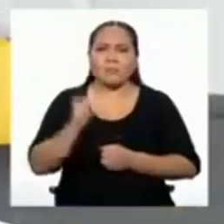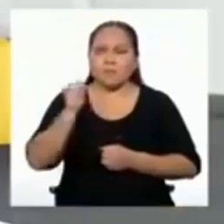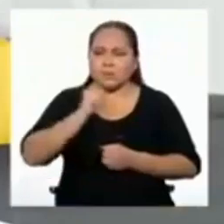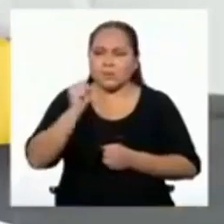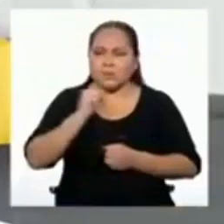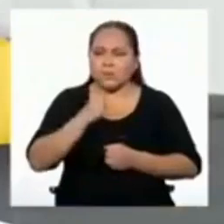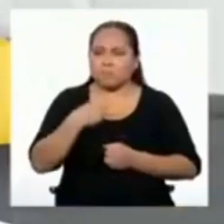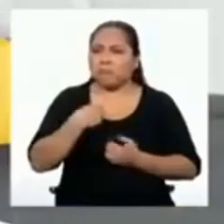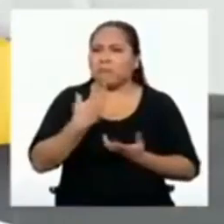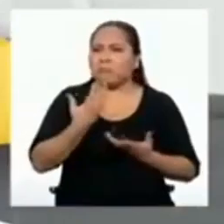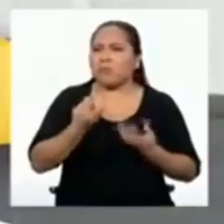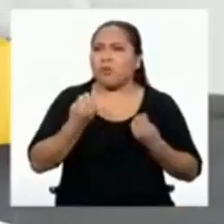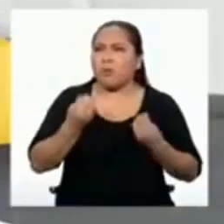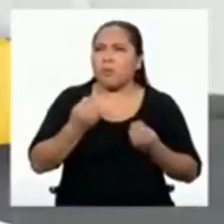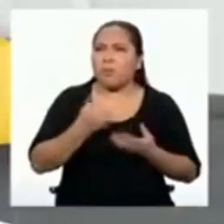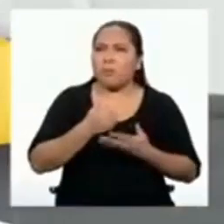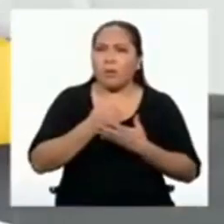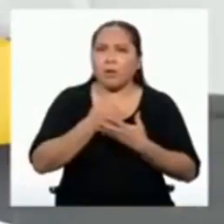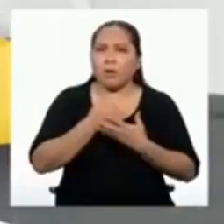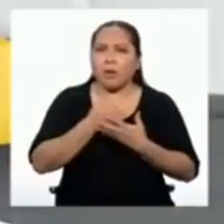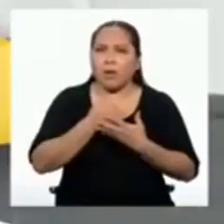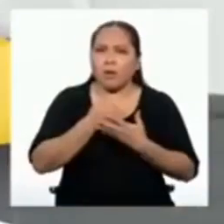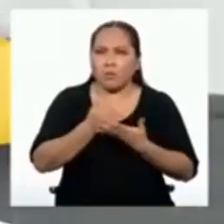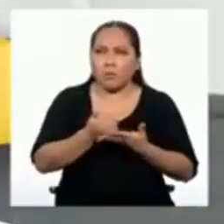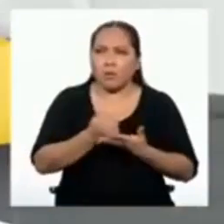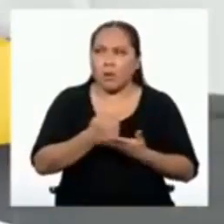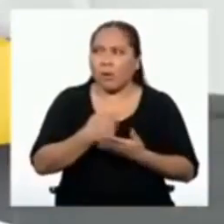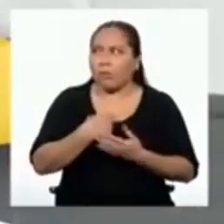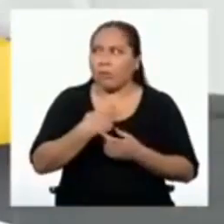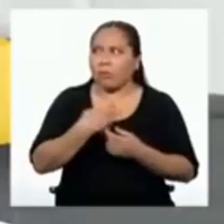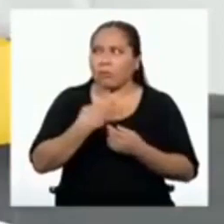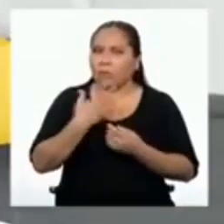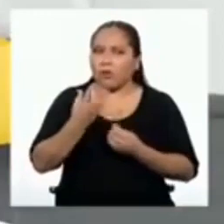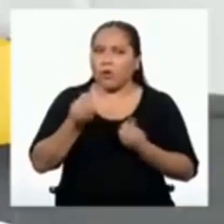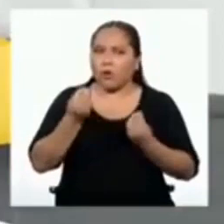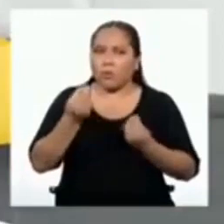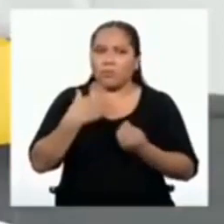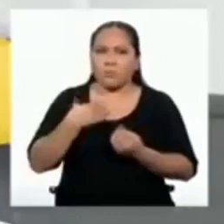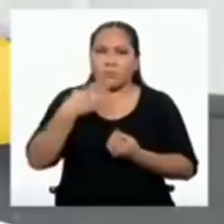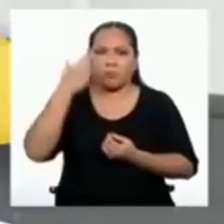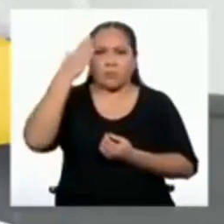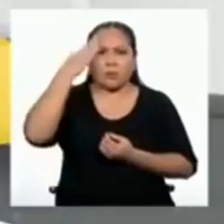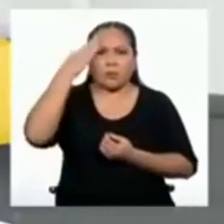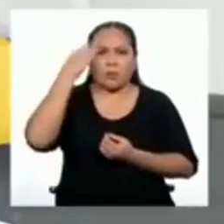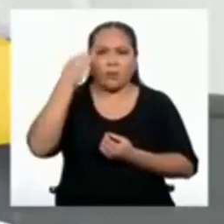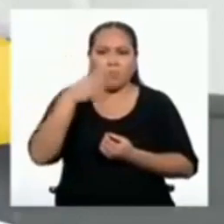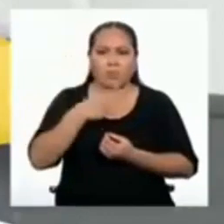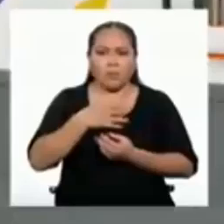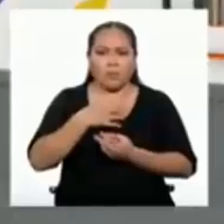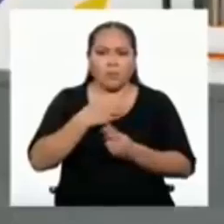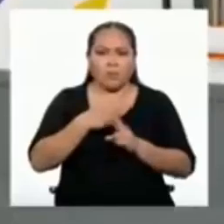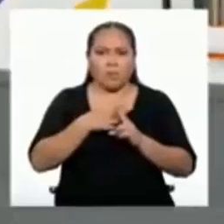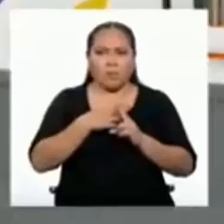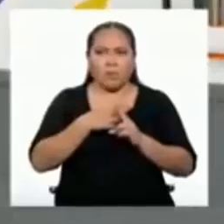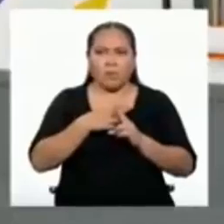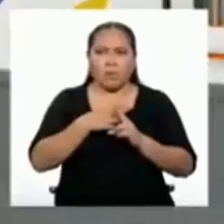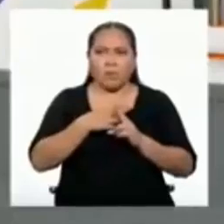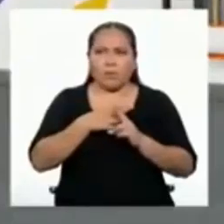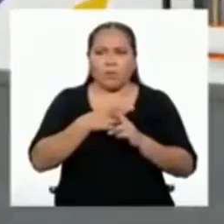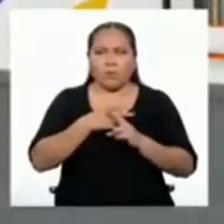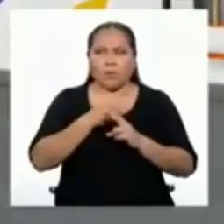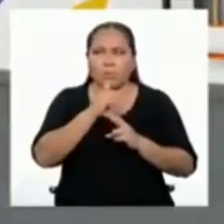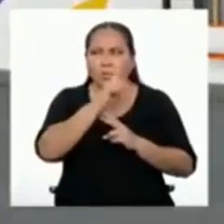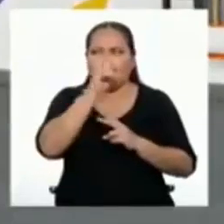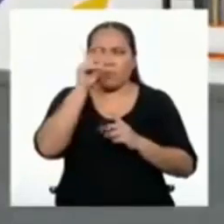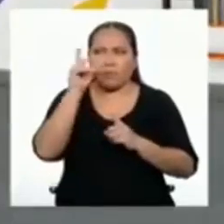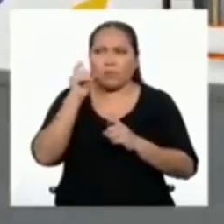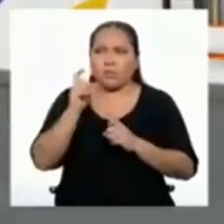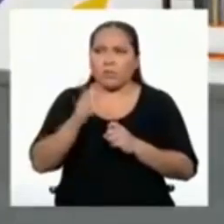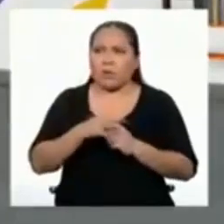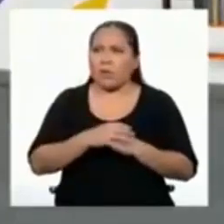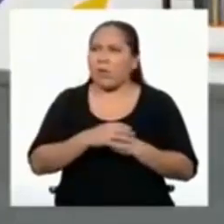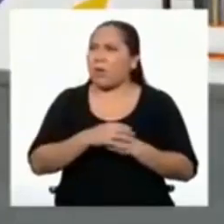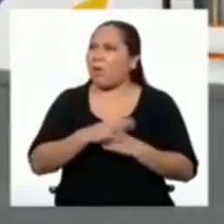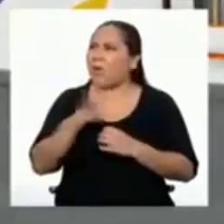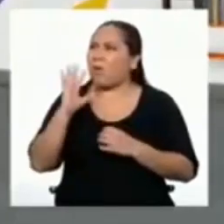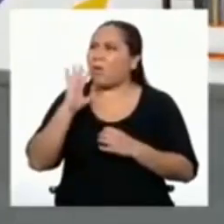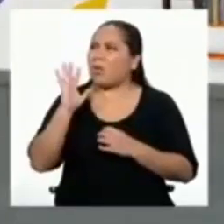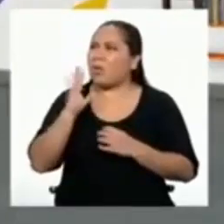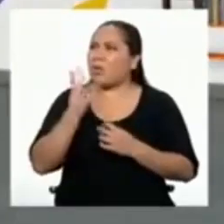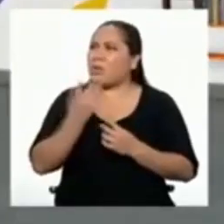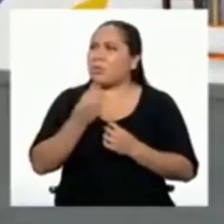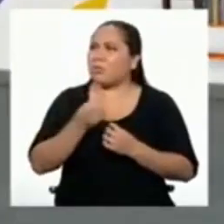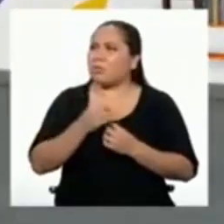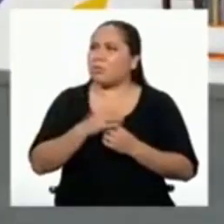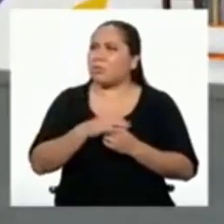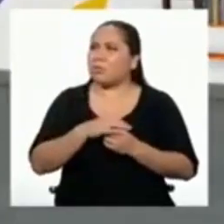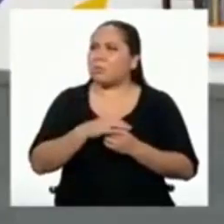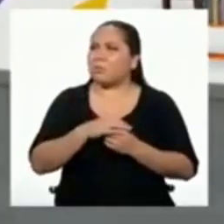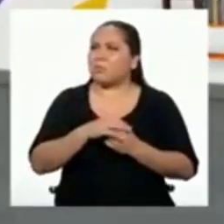ayudarte? ¿Cómo sabe mi nombre? Mejor ni le pregunto. Hola, profesor. Un ratito.